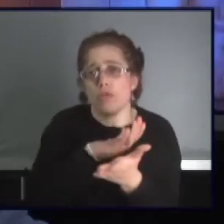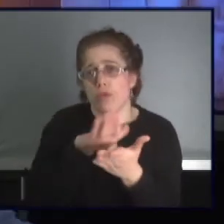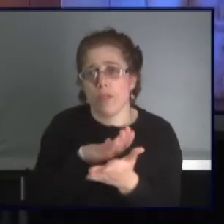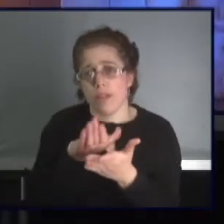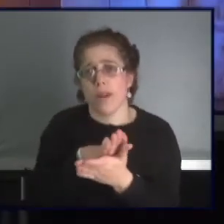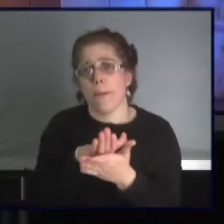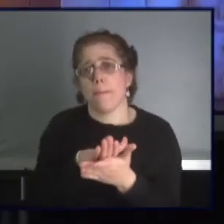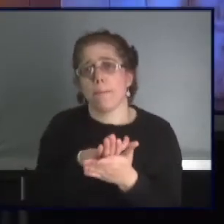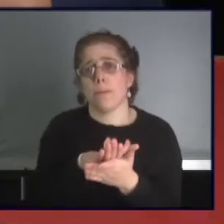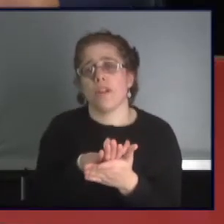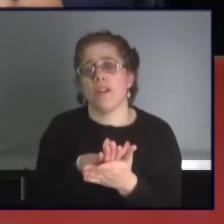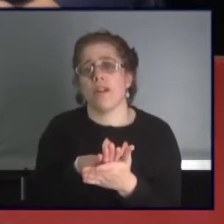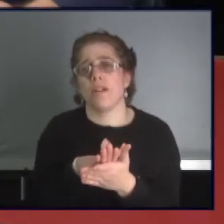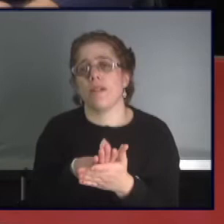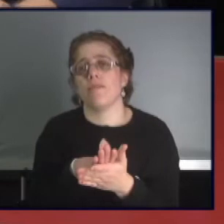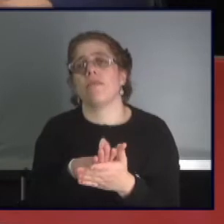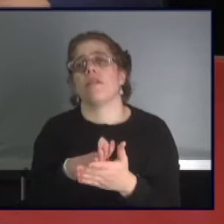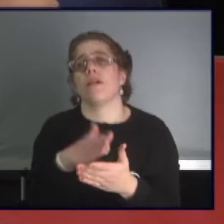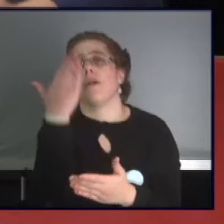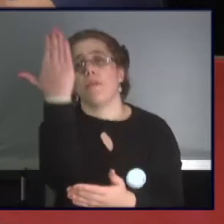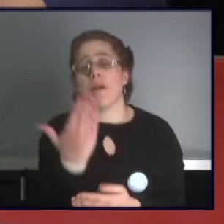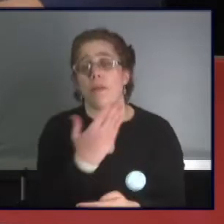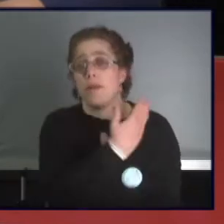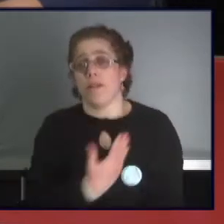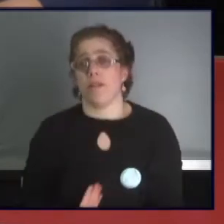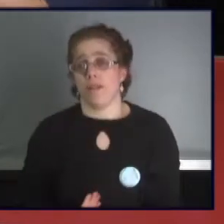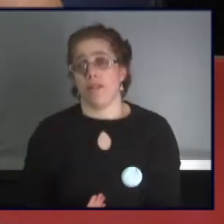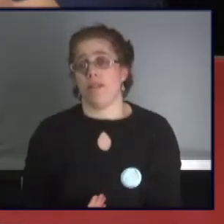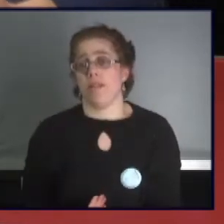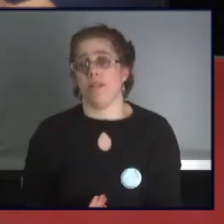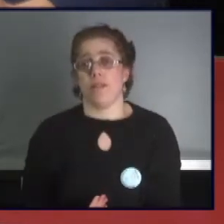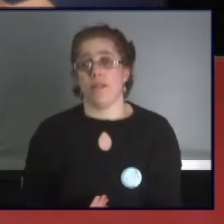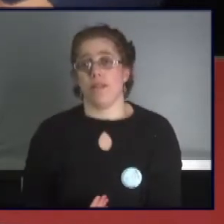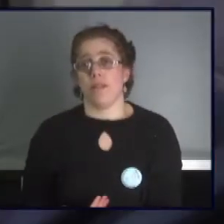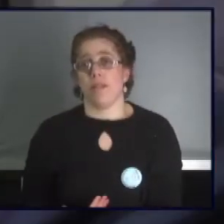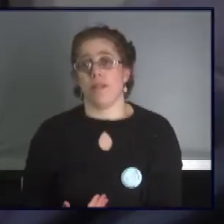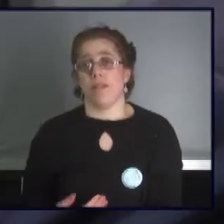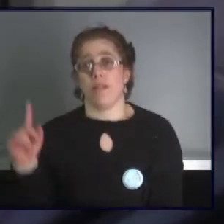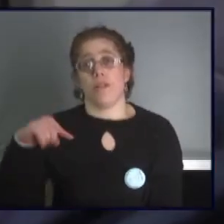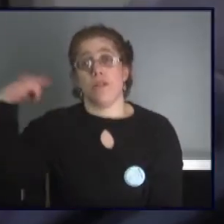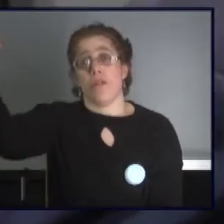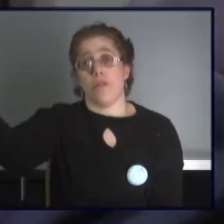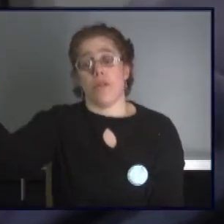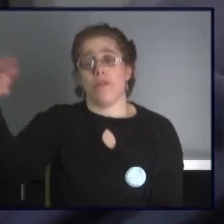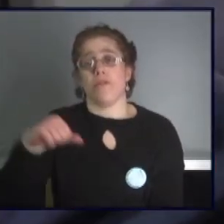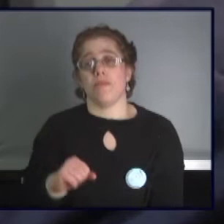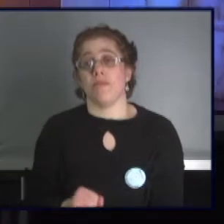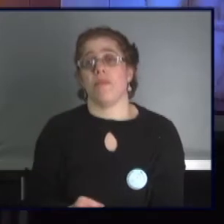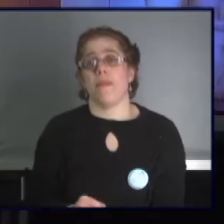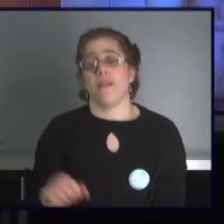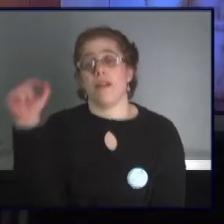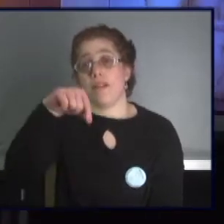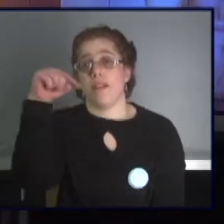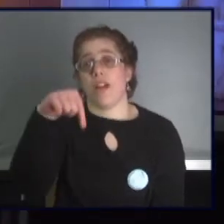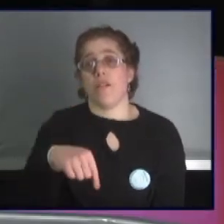intento también de instalar un candidato presidencial como fue la candidatura de florencio randazo y que ahora nosotros